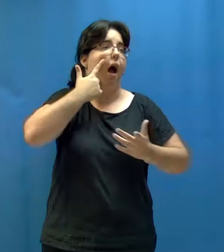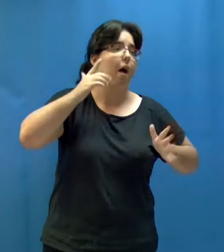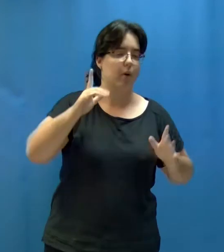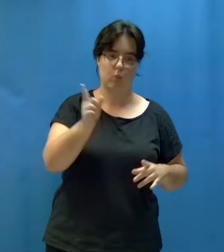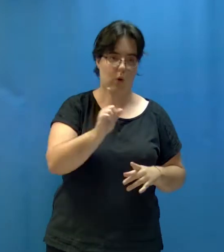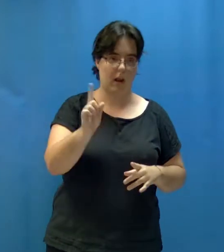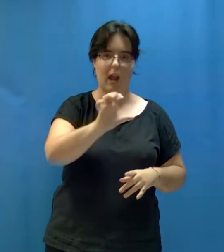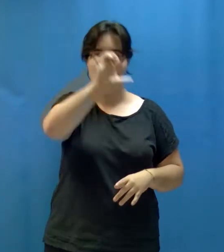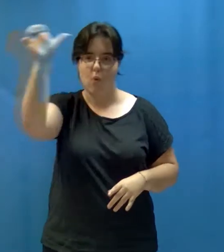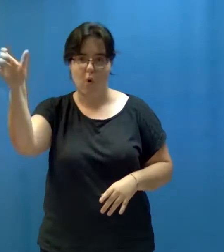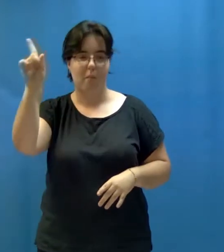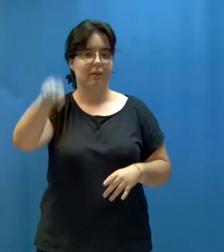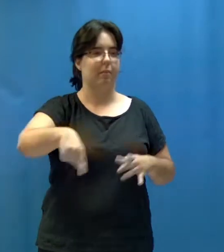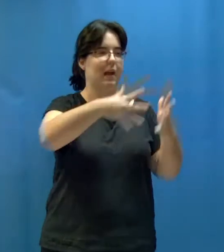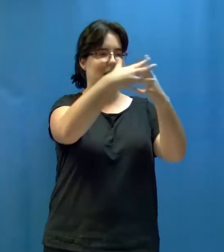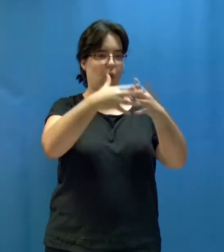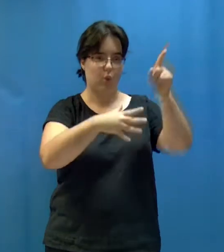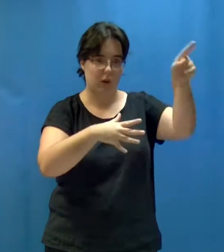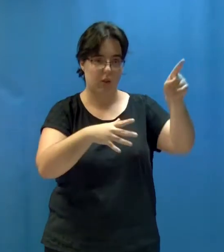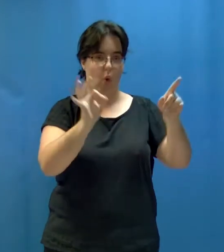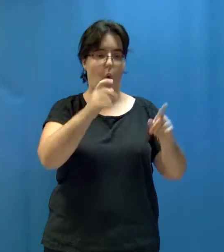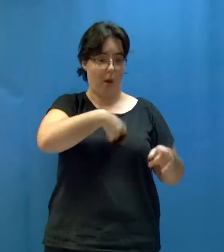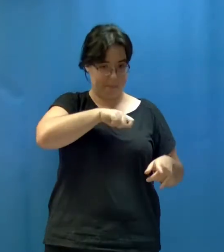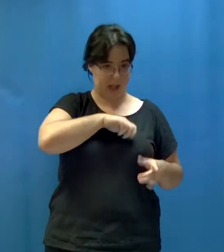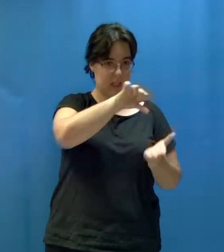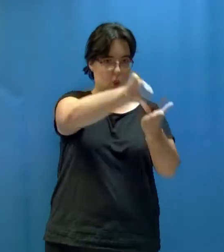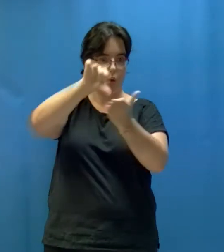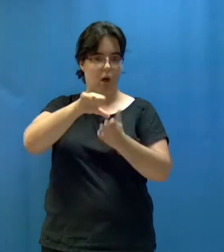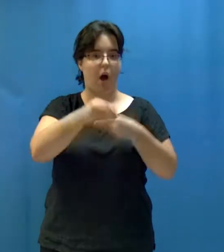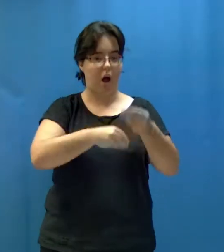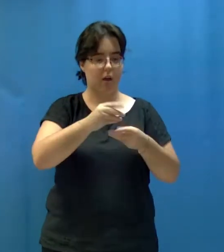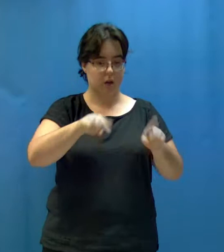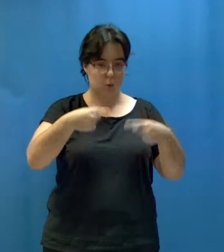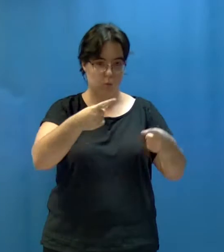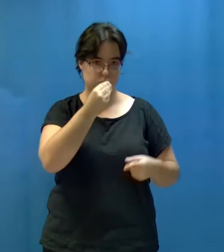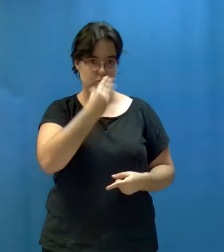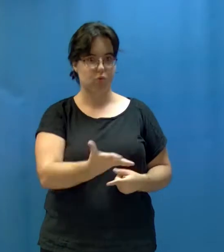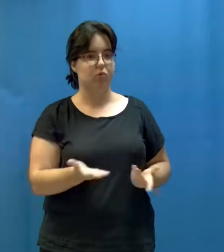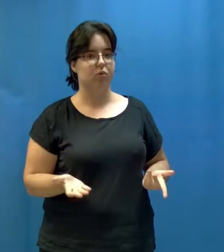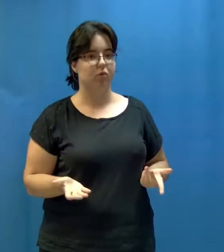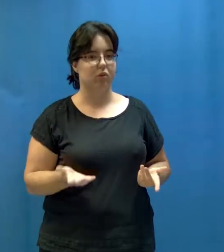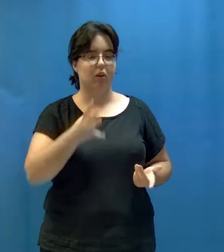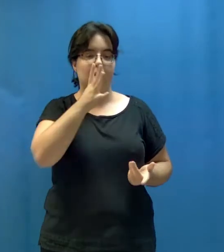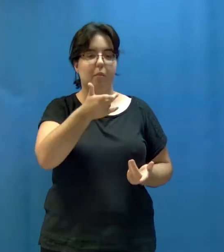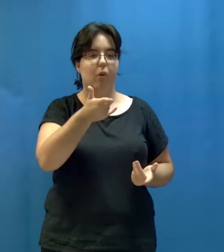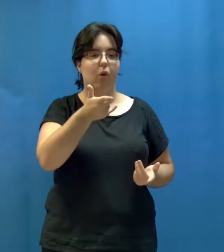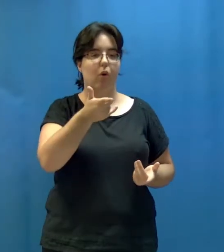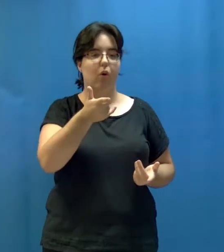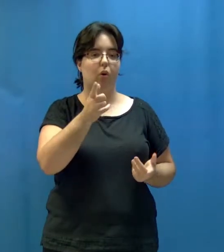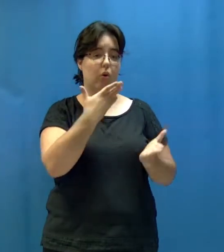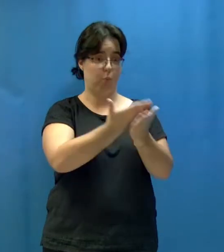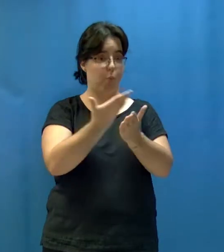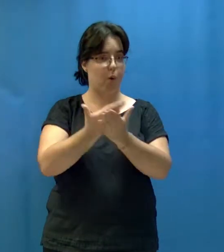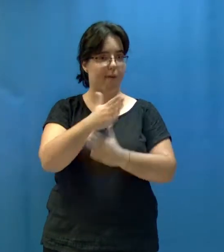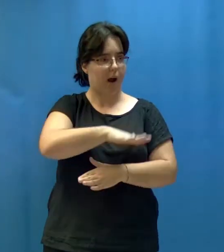Estados Unidos e incluso en otras ciudades de España y se ha obtenido resultados sorprendentes. No solo porque se ha demostrado que los niños